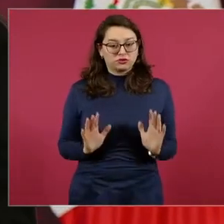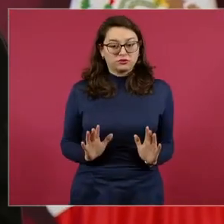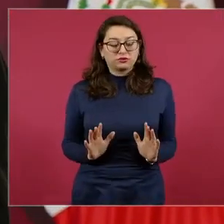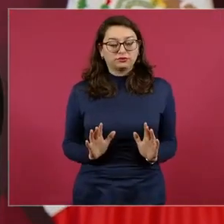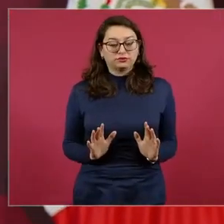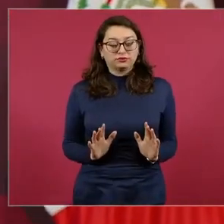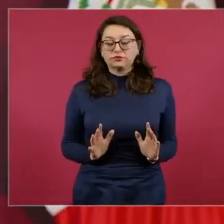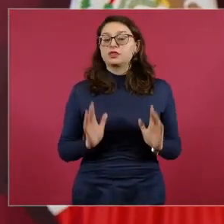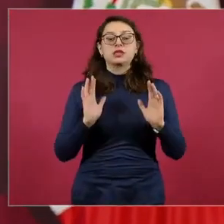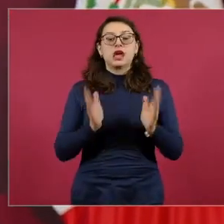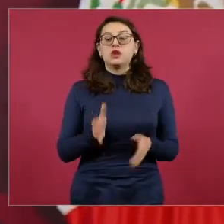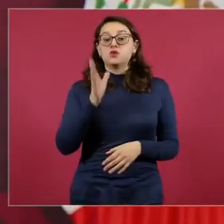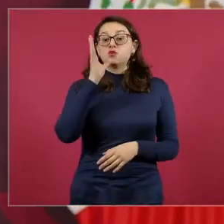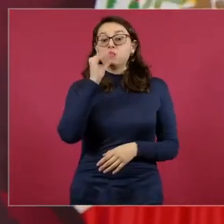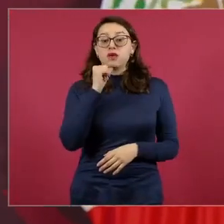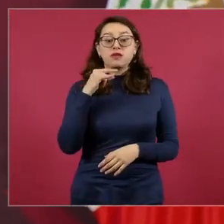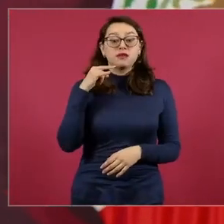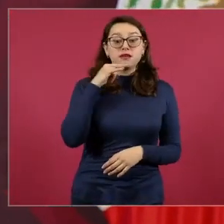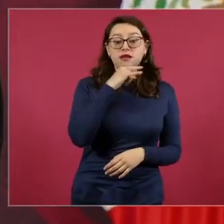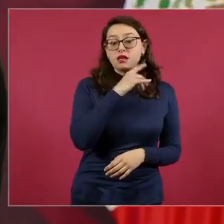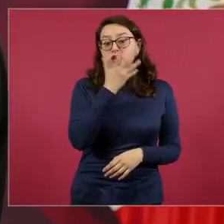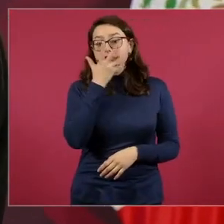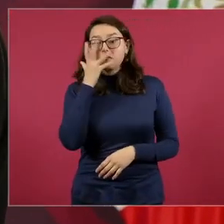estar simulando.